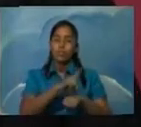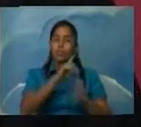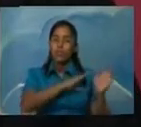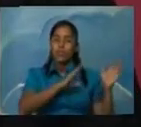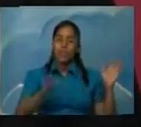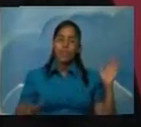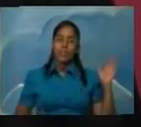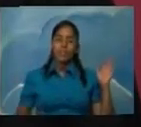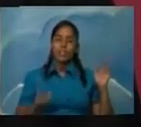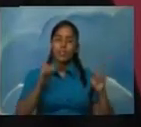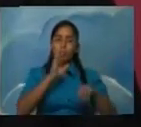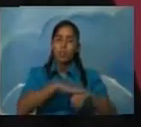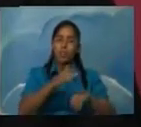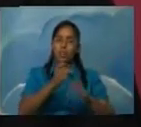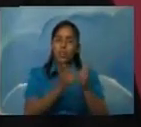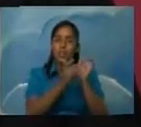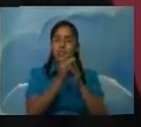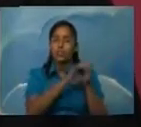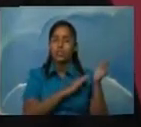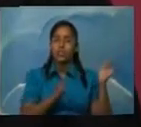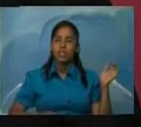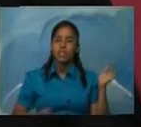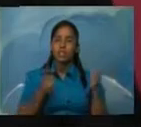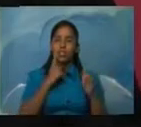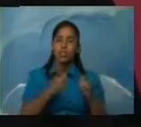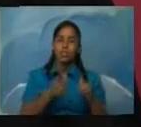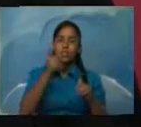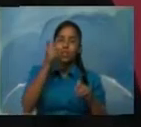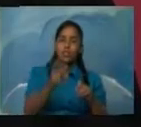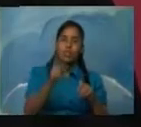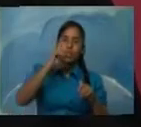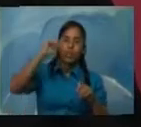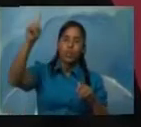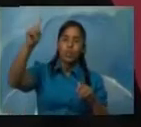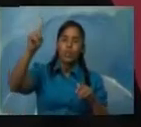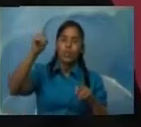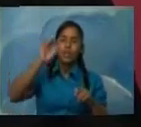también. Porque Jesucristo dice en la Escritura que siendo Él